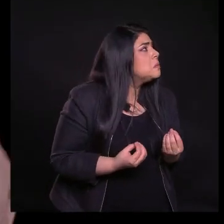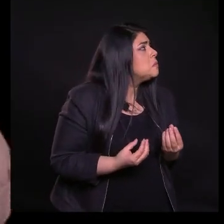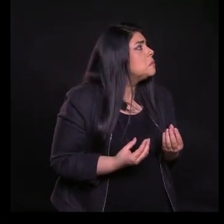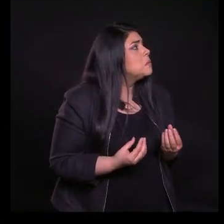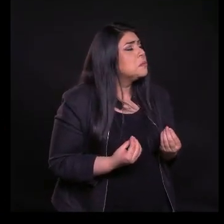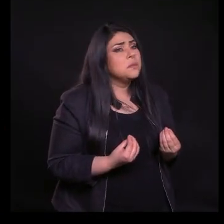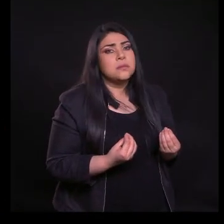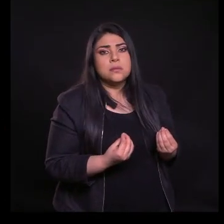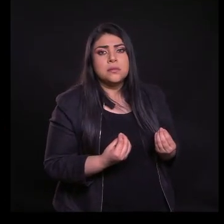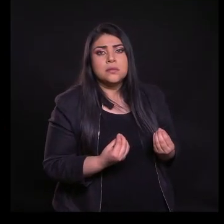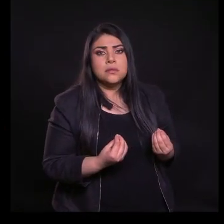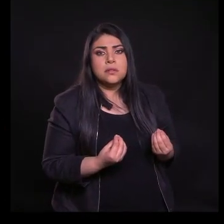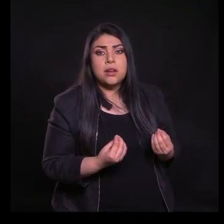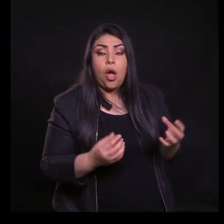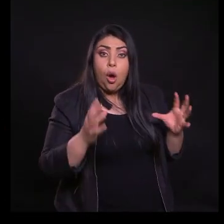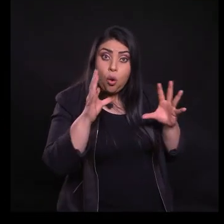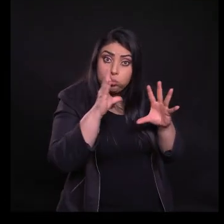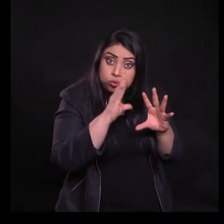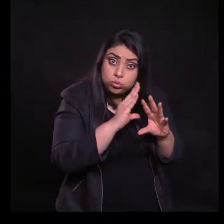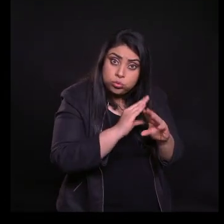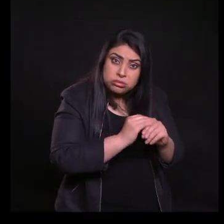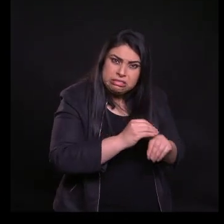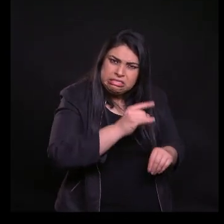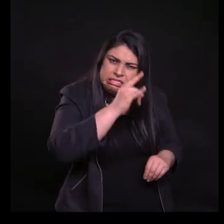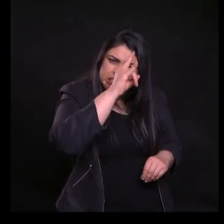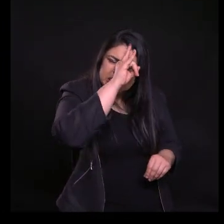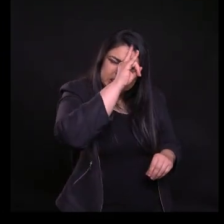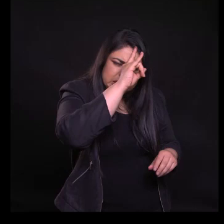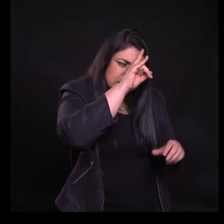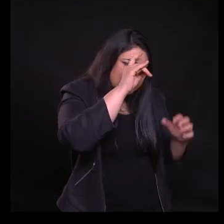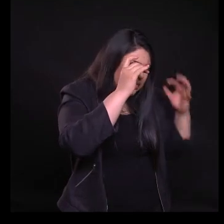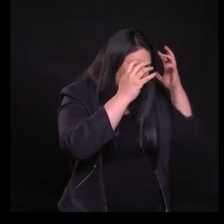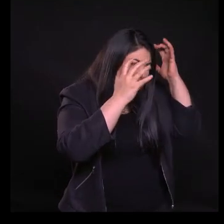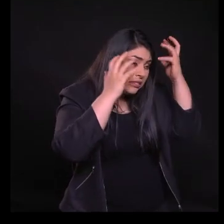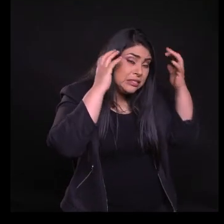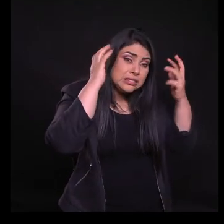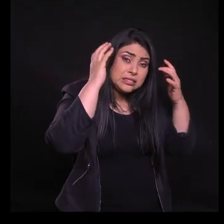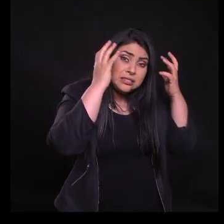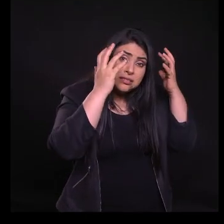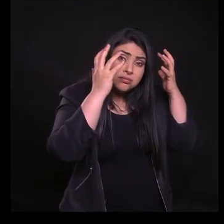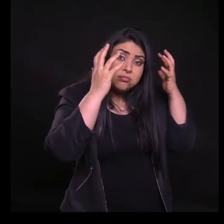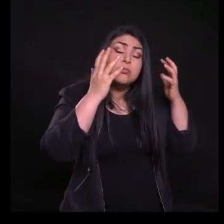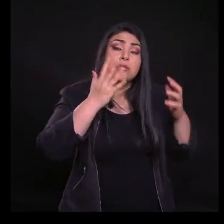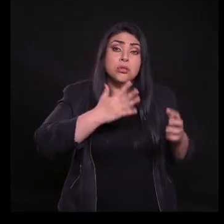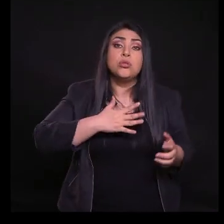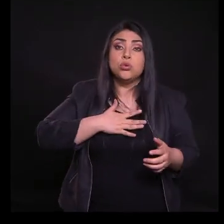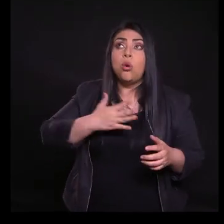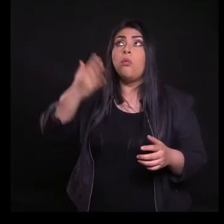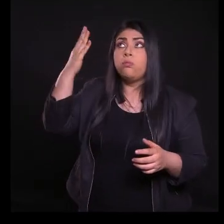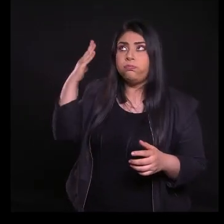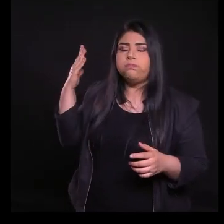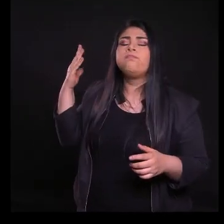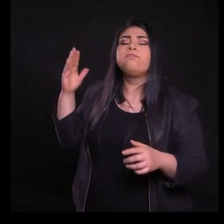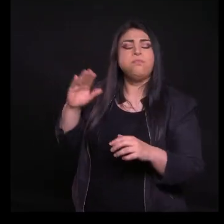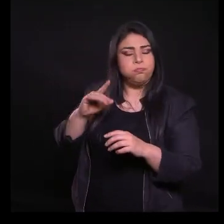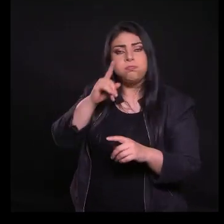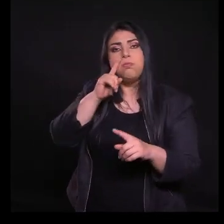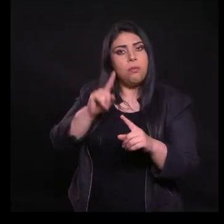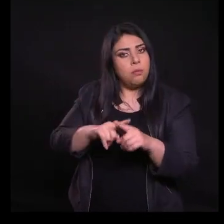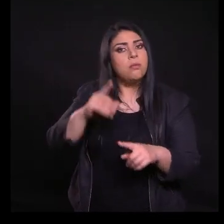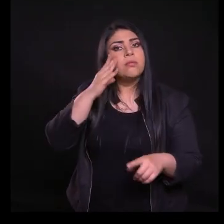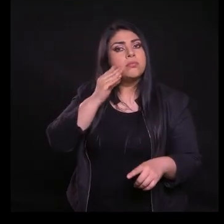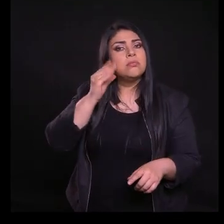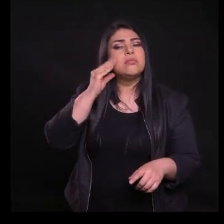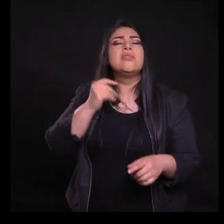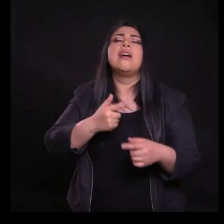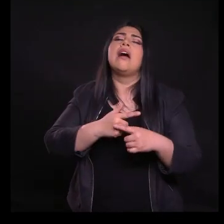esa oscuridad que no te deja en paz te lo dice alguien que fue libre de eso no hay nada más